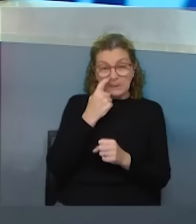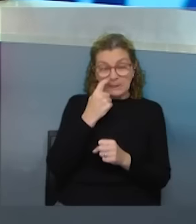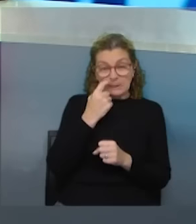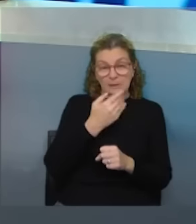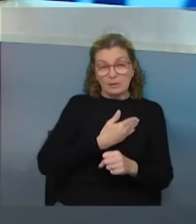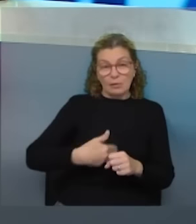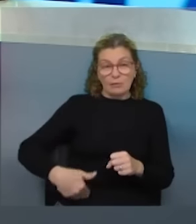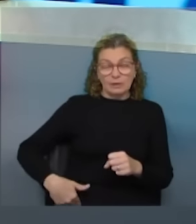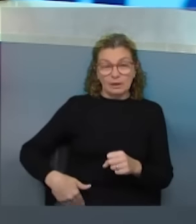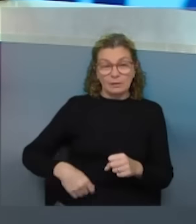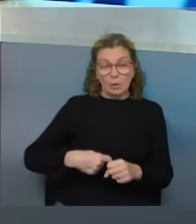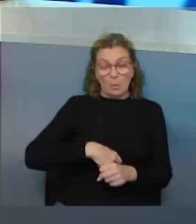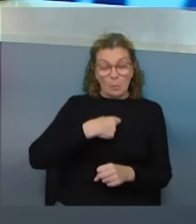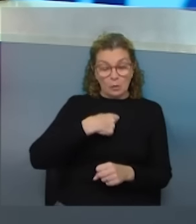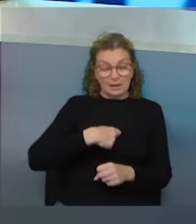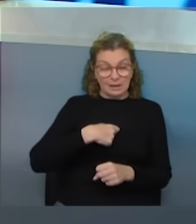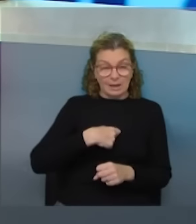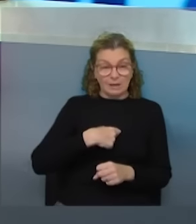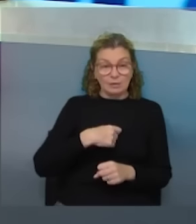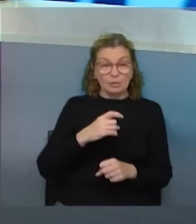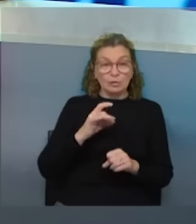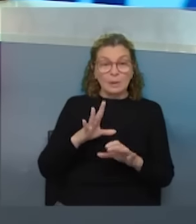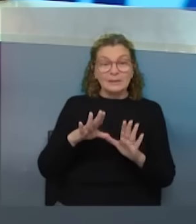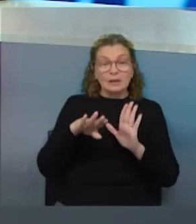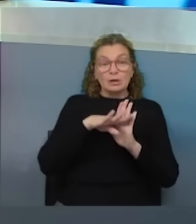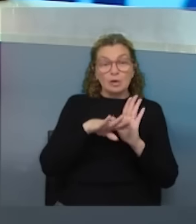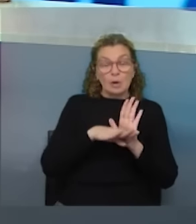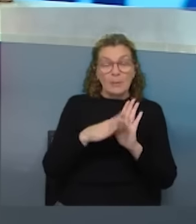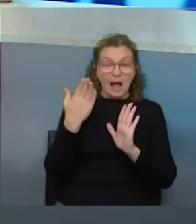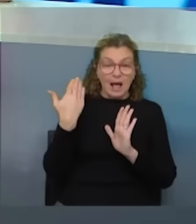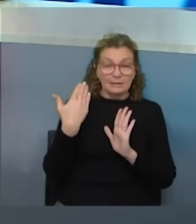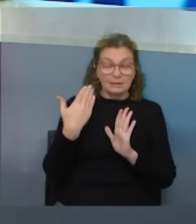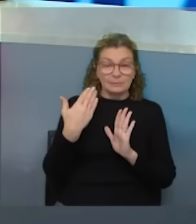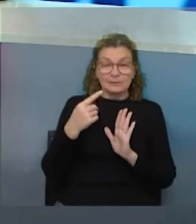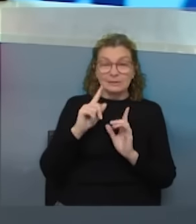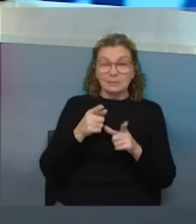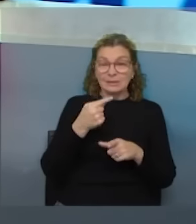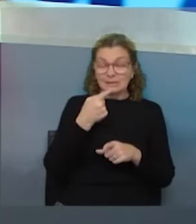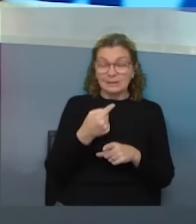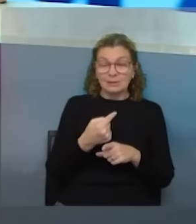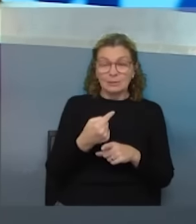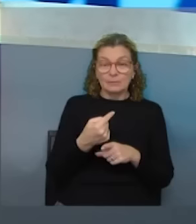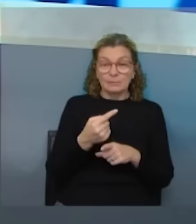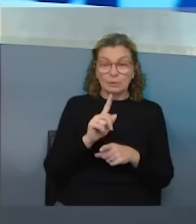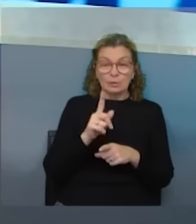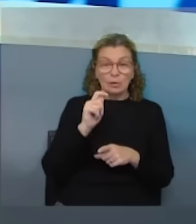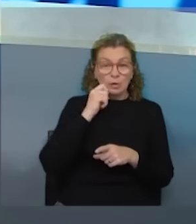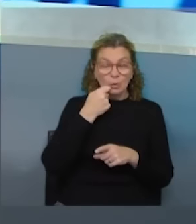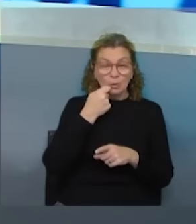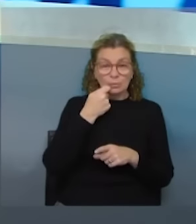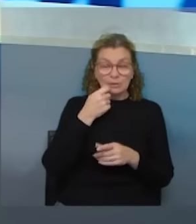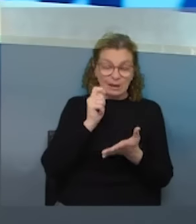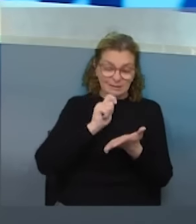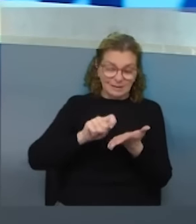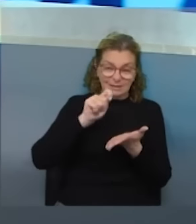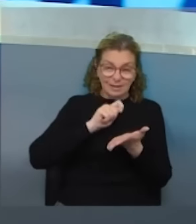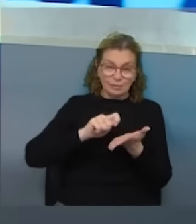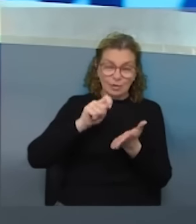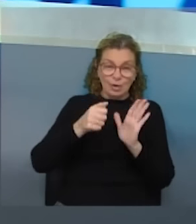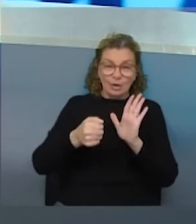expresidente José Mujica y aplicar normas anteriores también dijo que no le gusta la redacción del